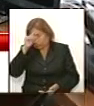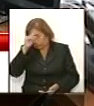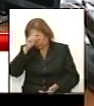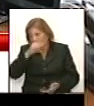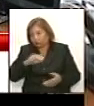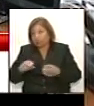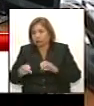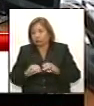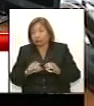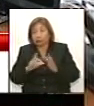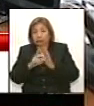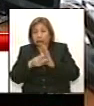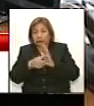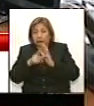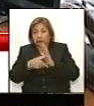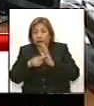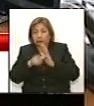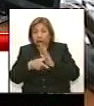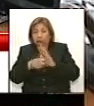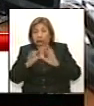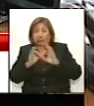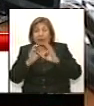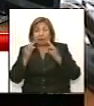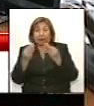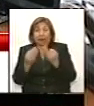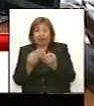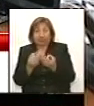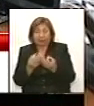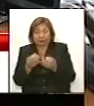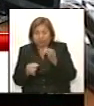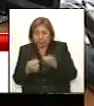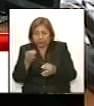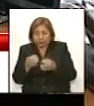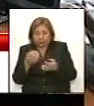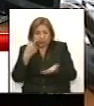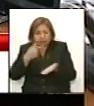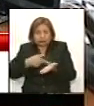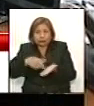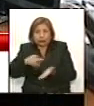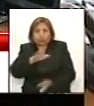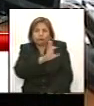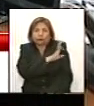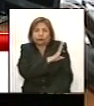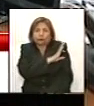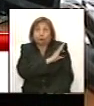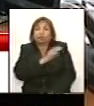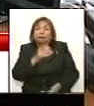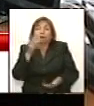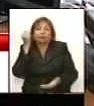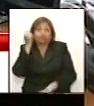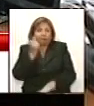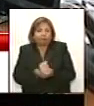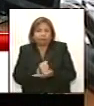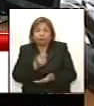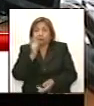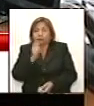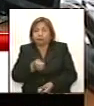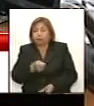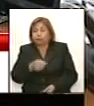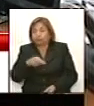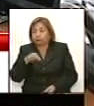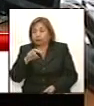ejecutar. Luego de eso es que el juzgado de familia remite los casos a la Fiscalía Penal para que valide la